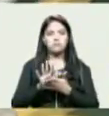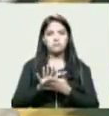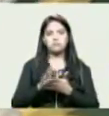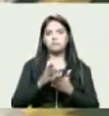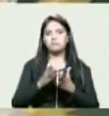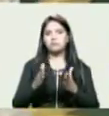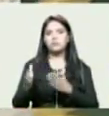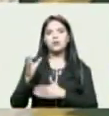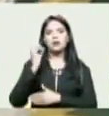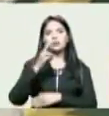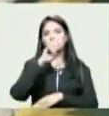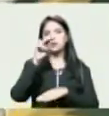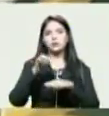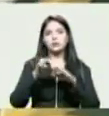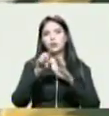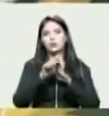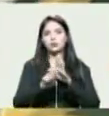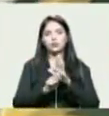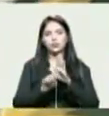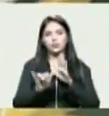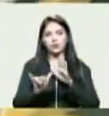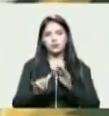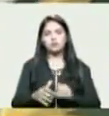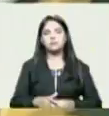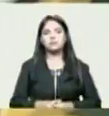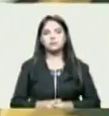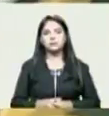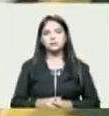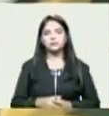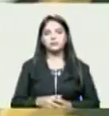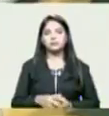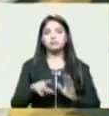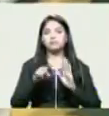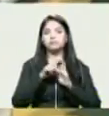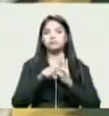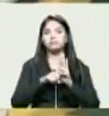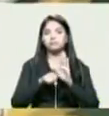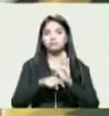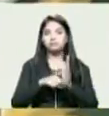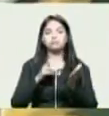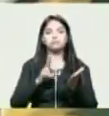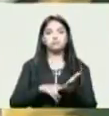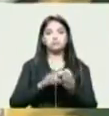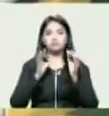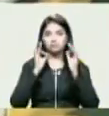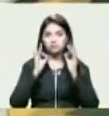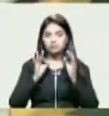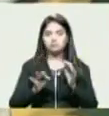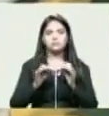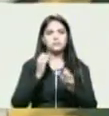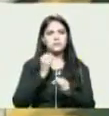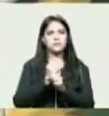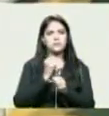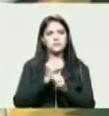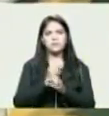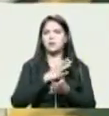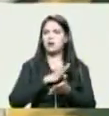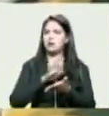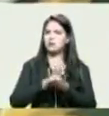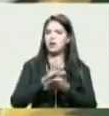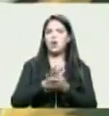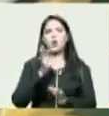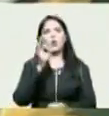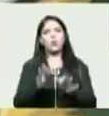de la Asamblea Nacional Constituyente. Normativa dirigida a garantizar el funcionamiento armonioso,